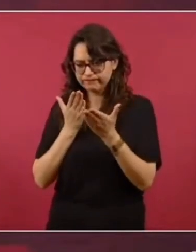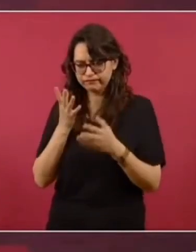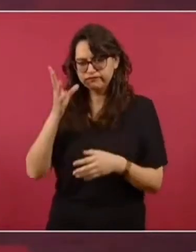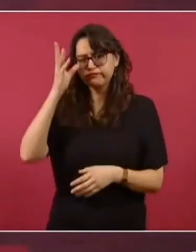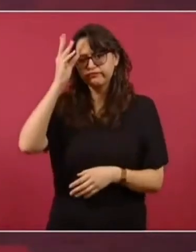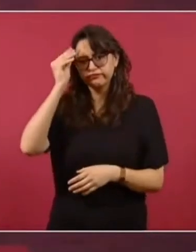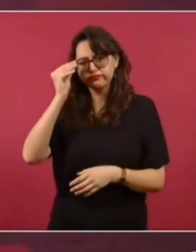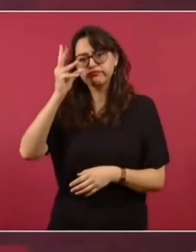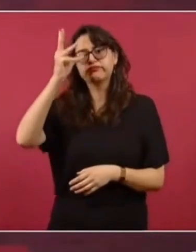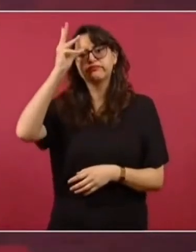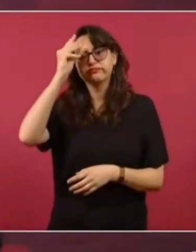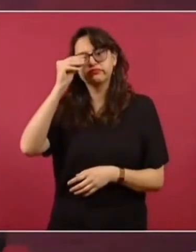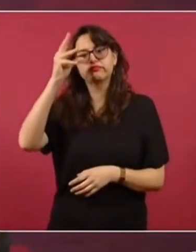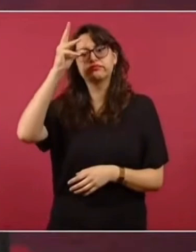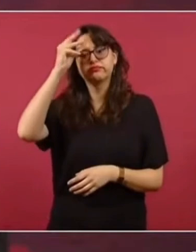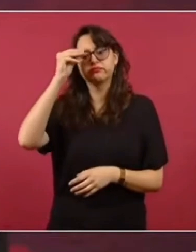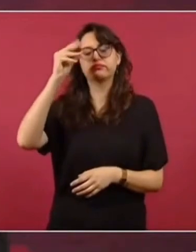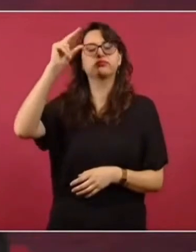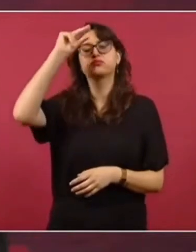cultiva